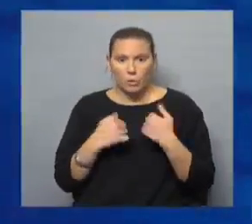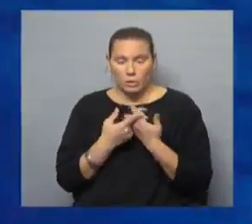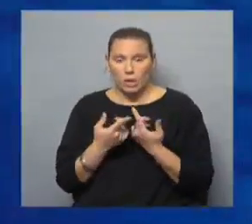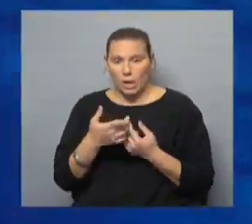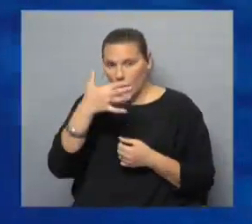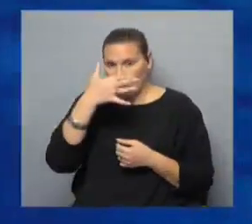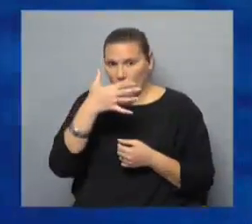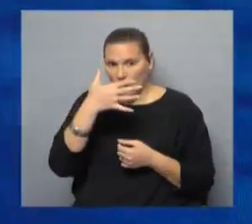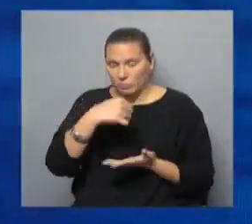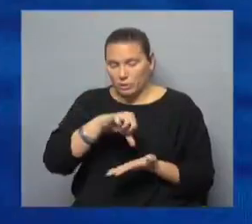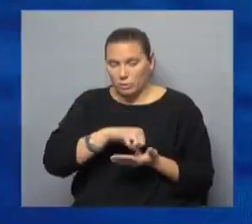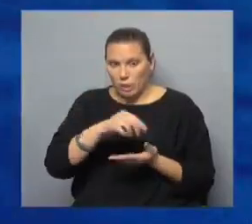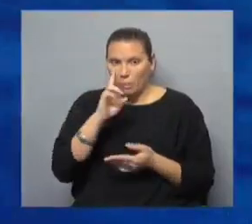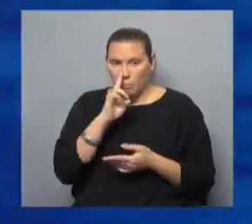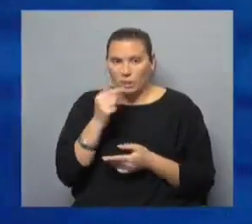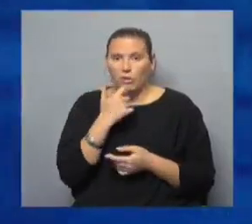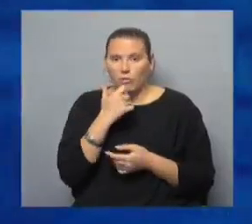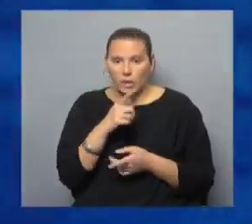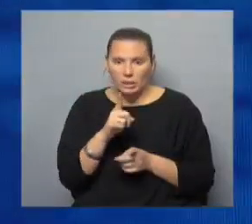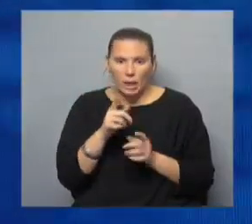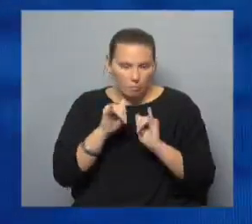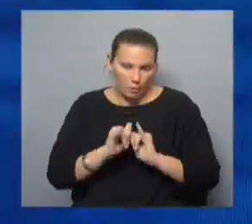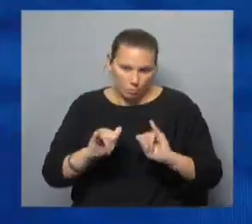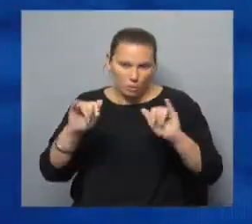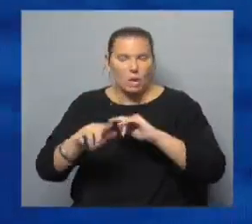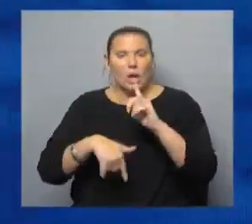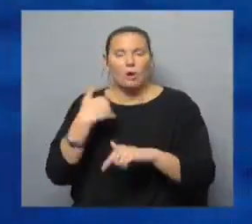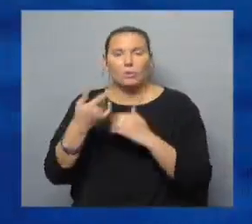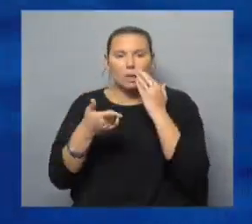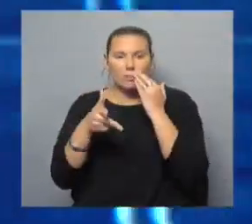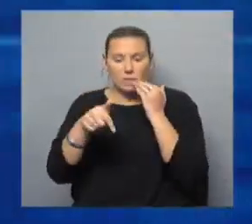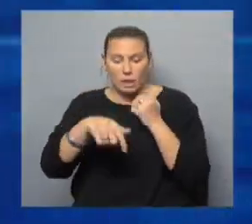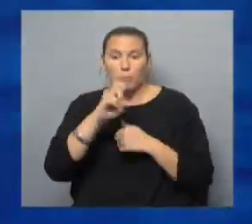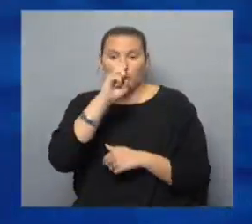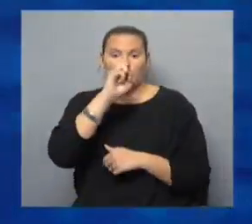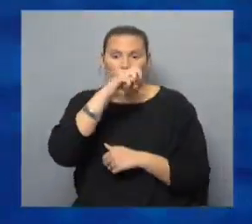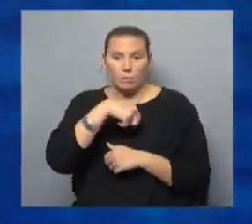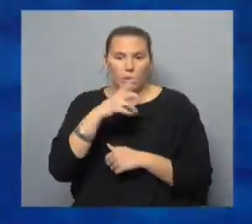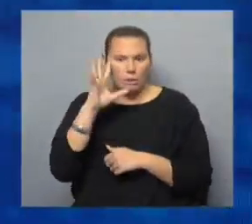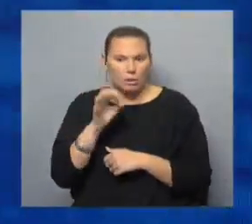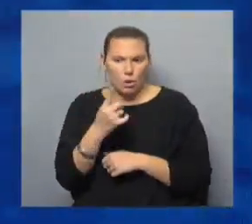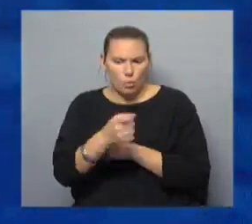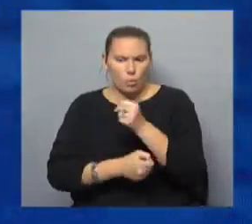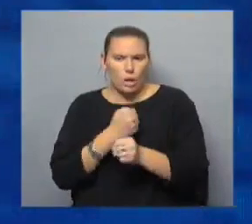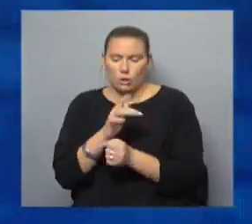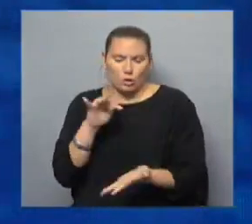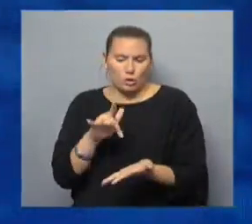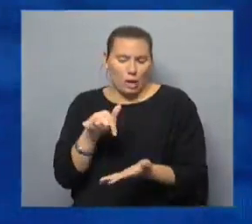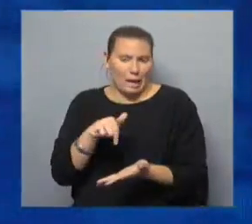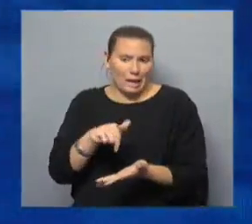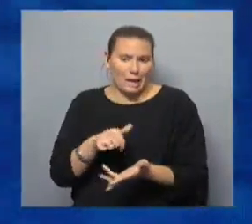Pando, bueno. Que todavía no ha salido la promoción. Y la otra fecha es acá en Montevideo, que creo que hace como un año que no tocamos acá en